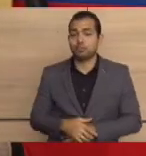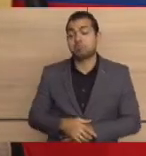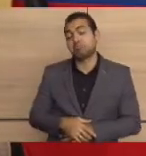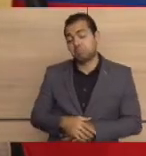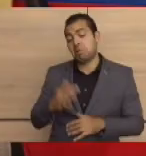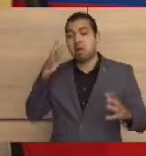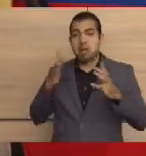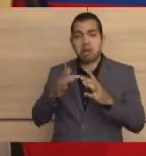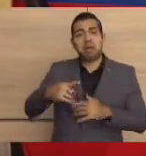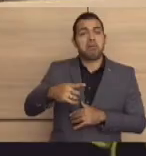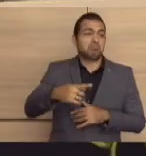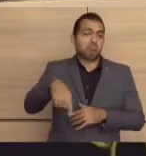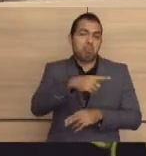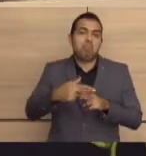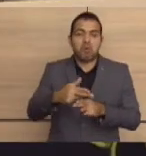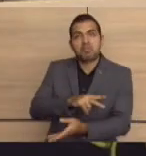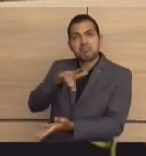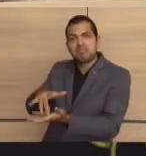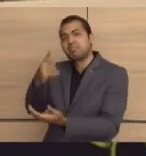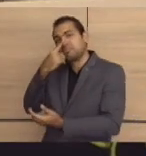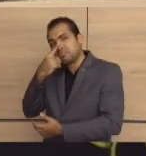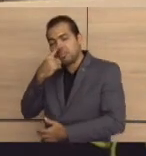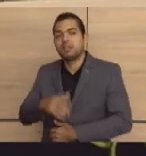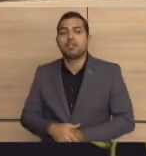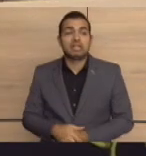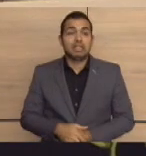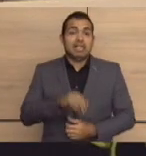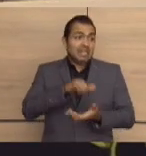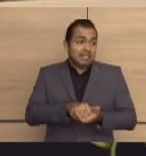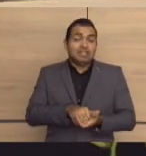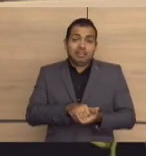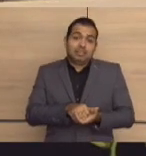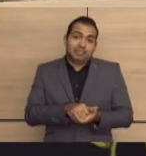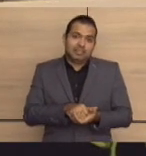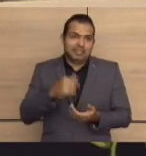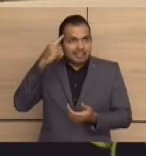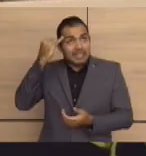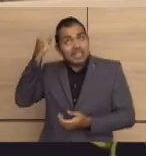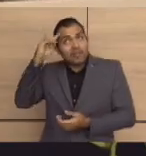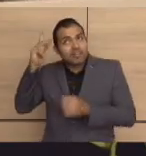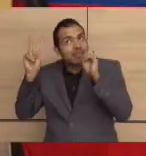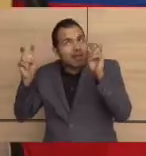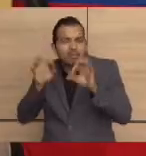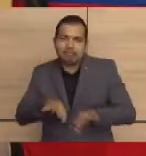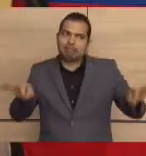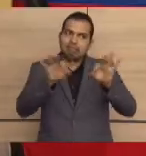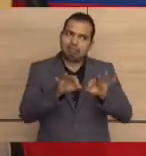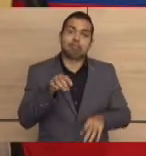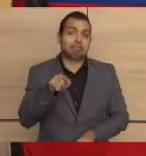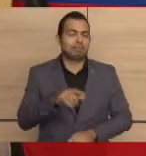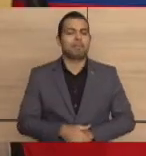para vernos todos como compañeros en este proceso de la innovación. Otro mensaje, y aquí está el doctor Forero de